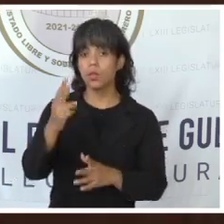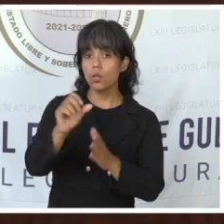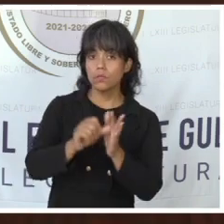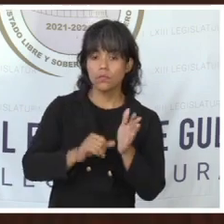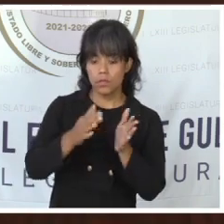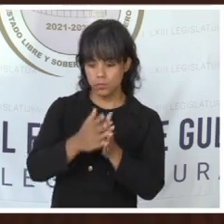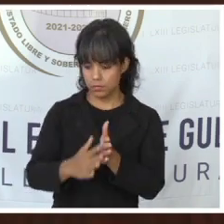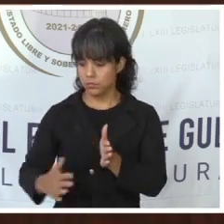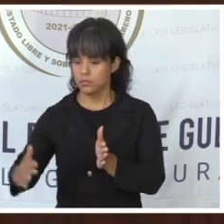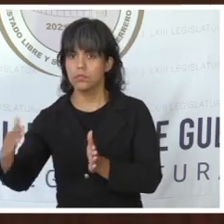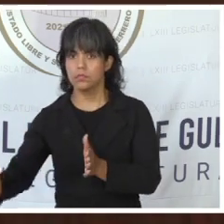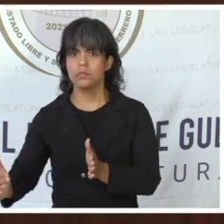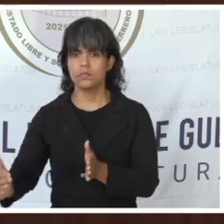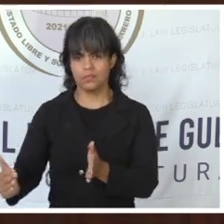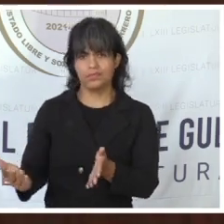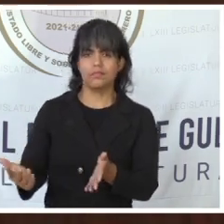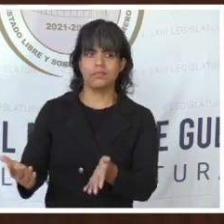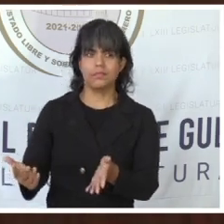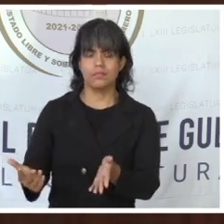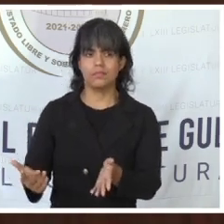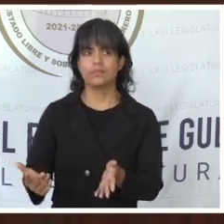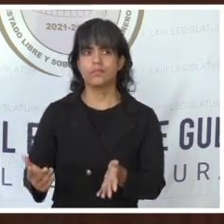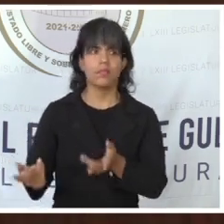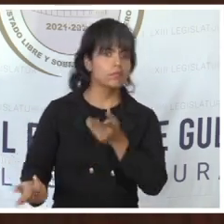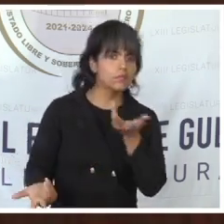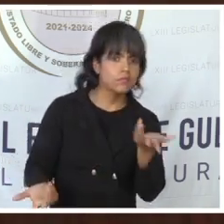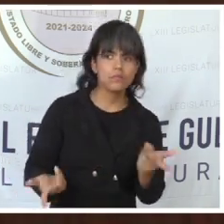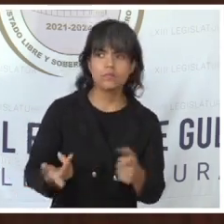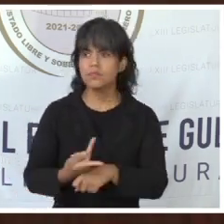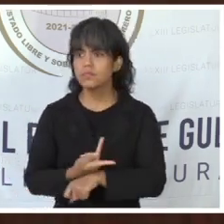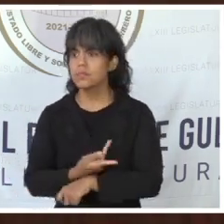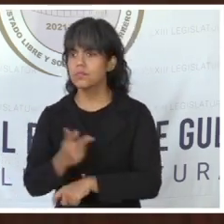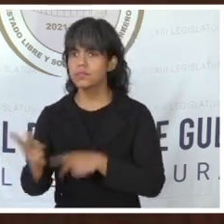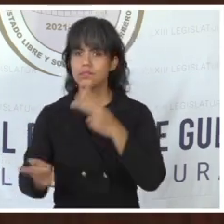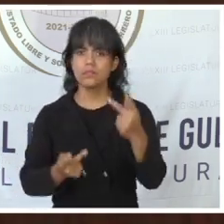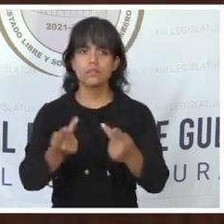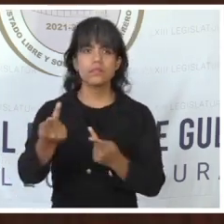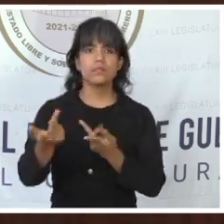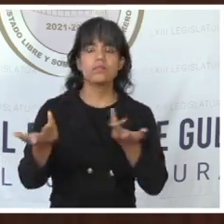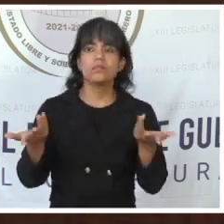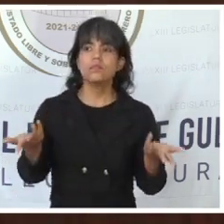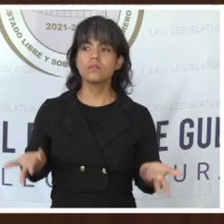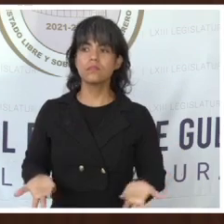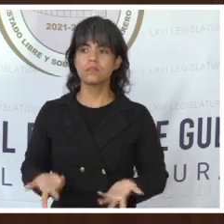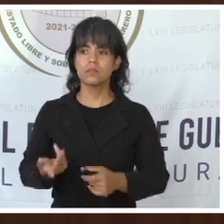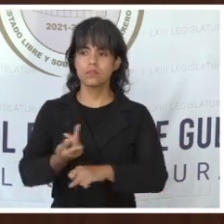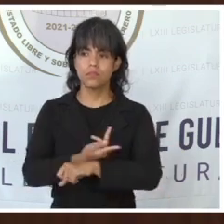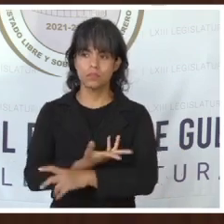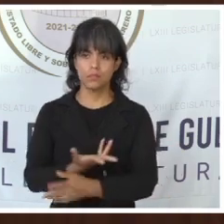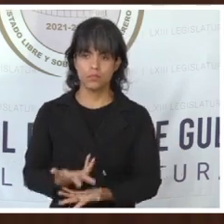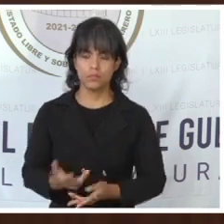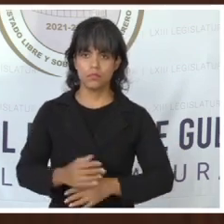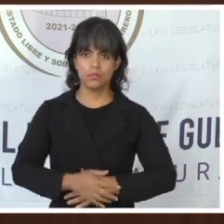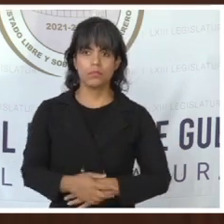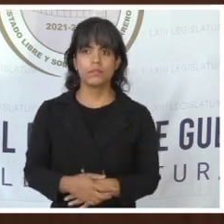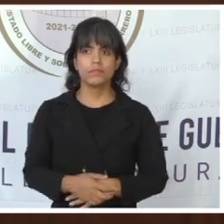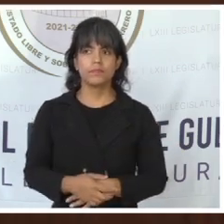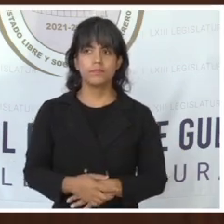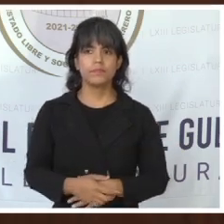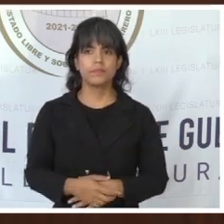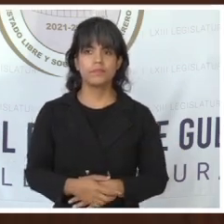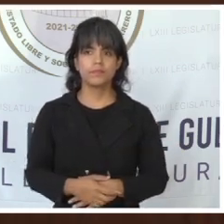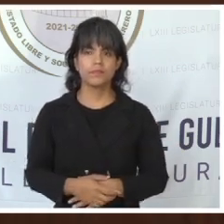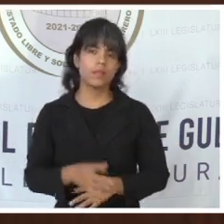meses, genera cierta preocupación. Y la preocupación no es a lo que pudiera pasarnos como